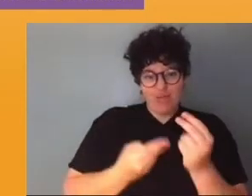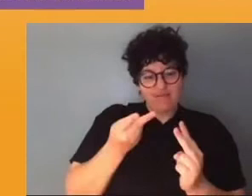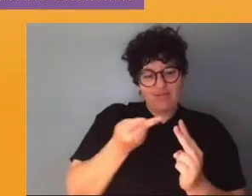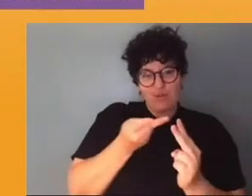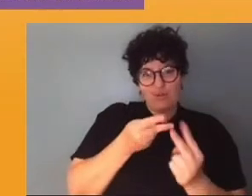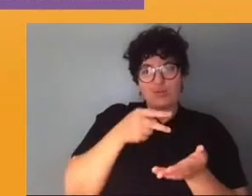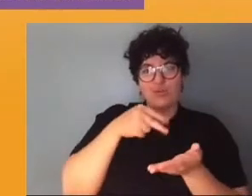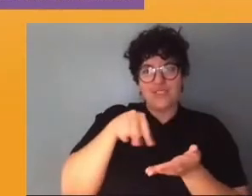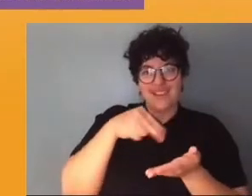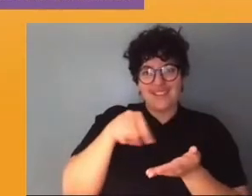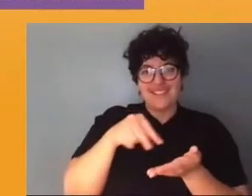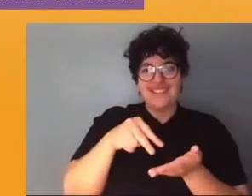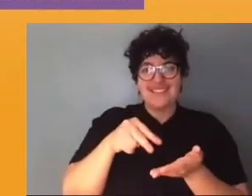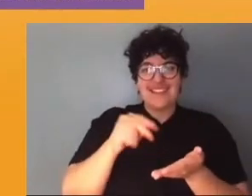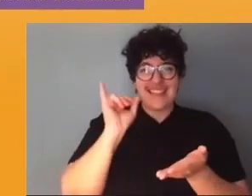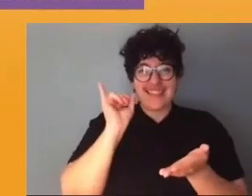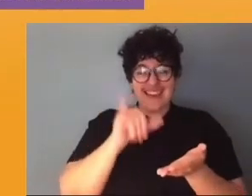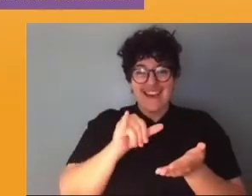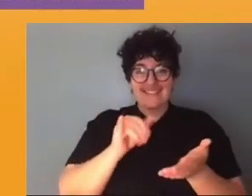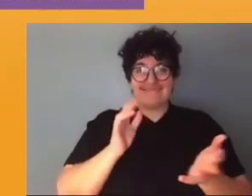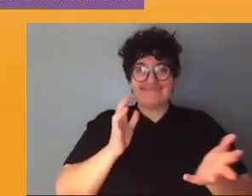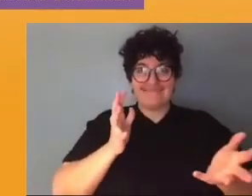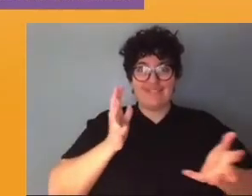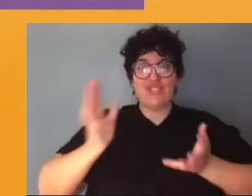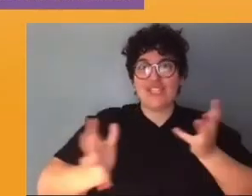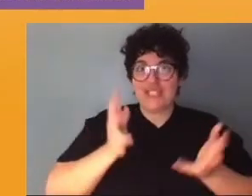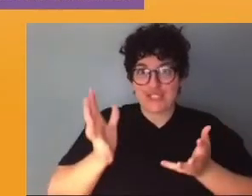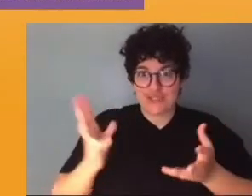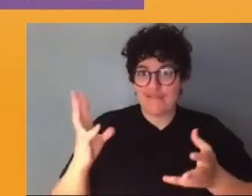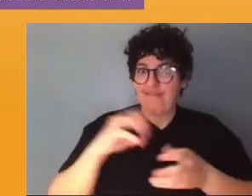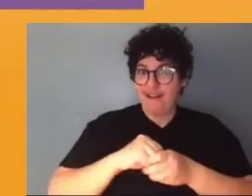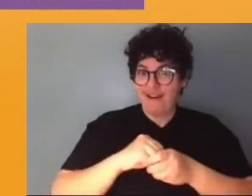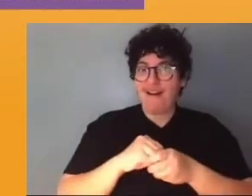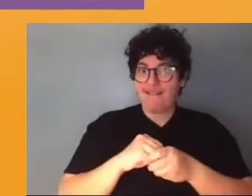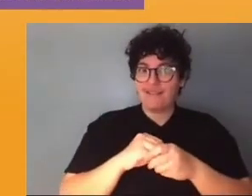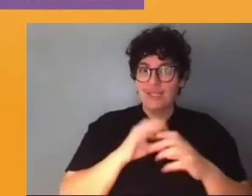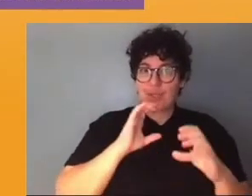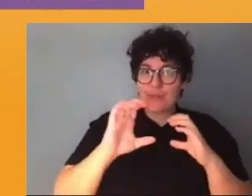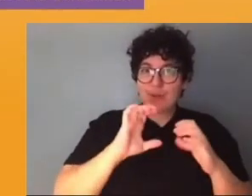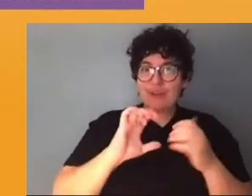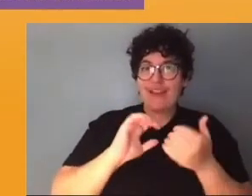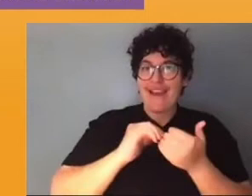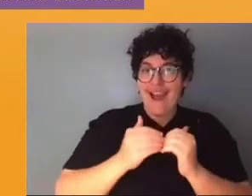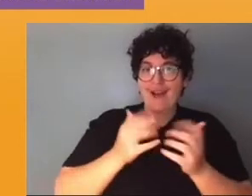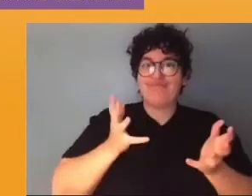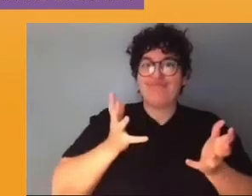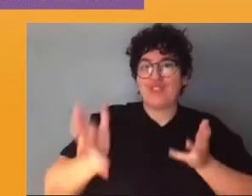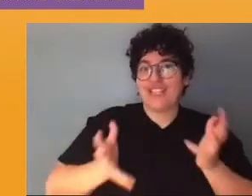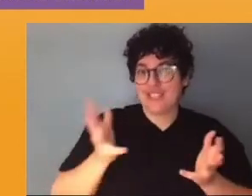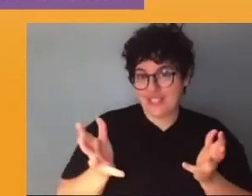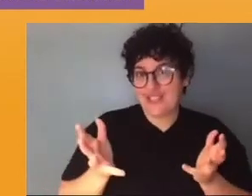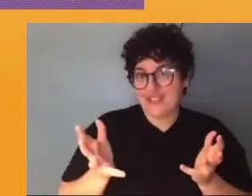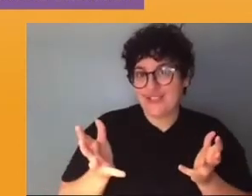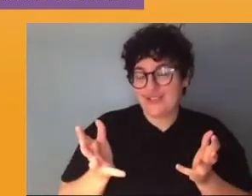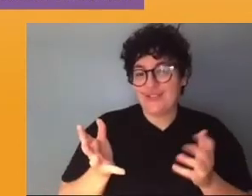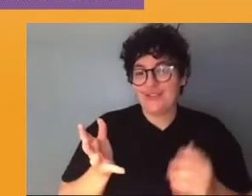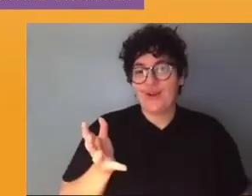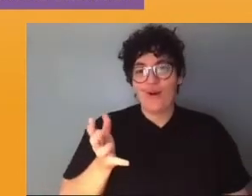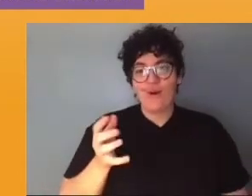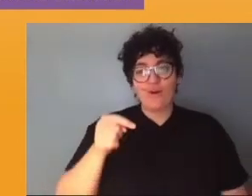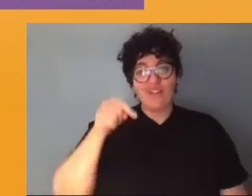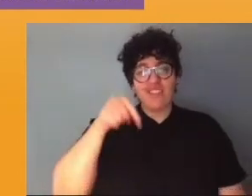y también Kuchipuchi son una gran parte de cómo comunicamos a través del